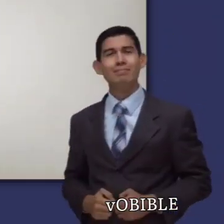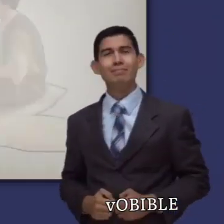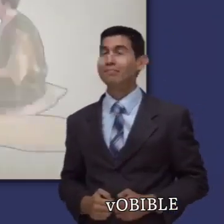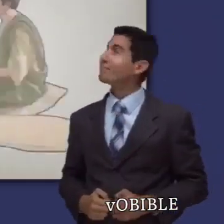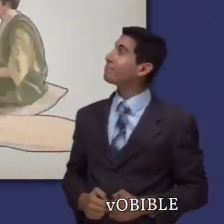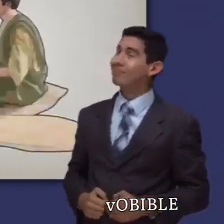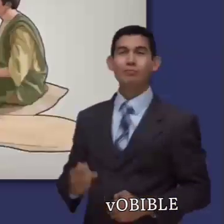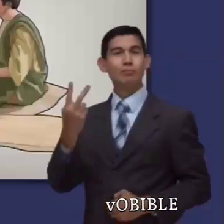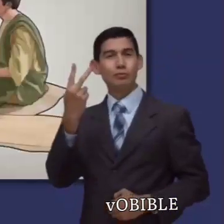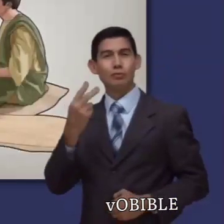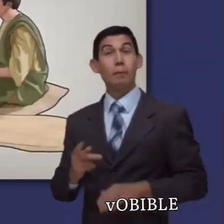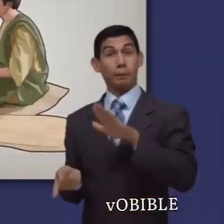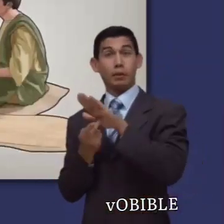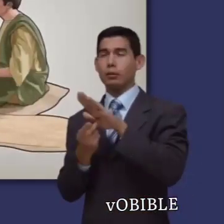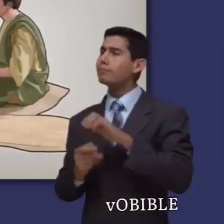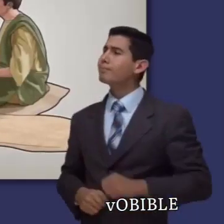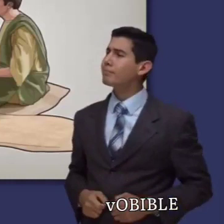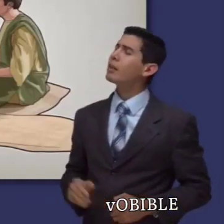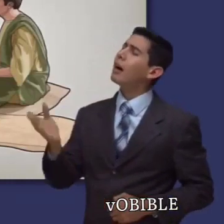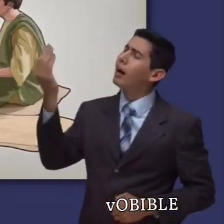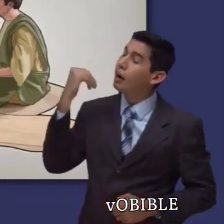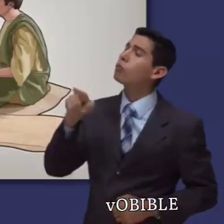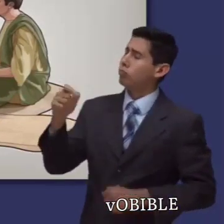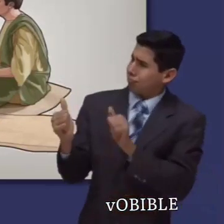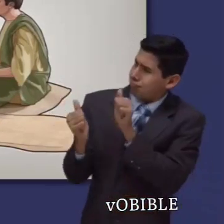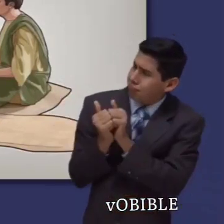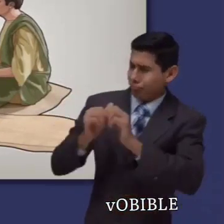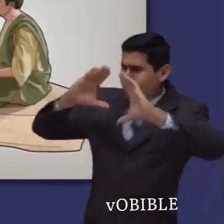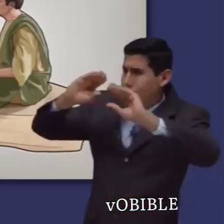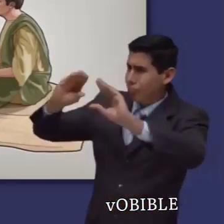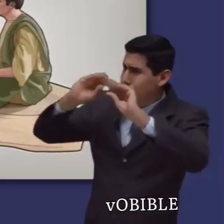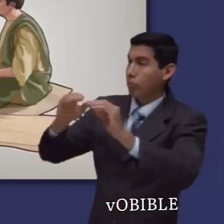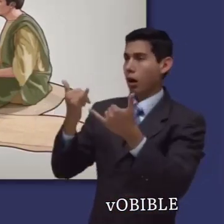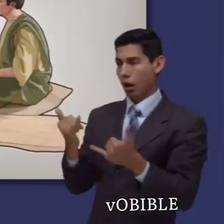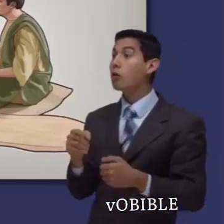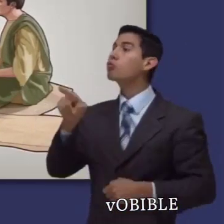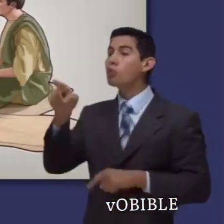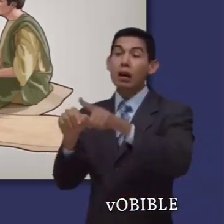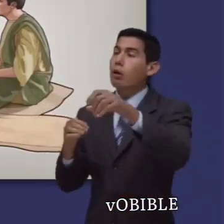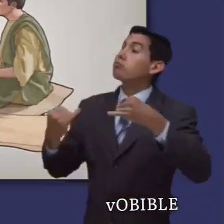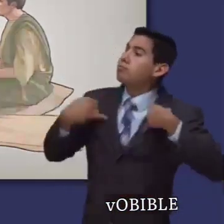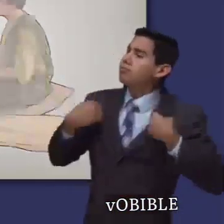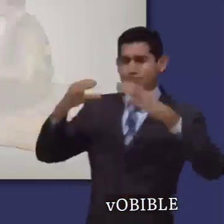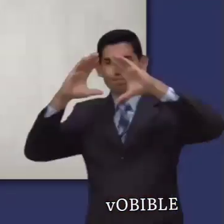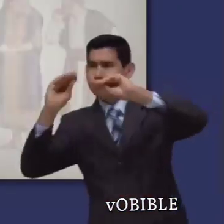En el capítulo 2, Pablo le pide a Timoteo que transmita lo que aprendió de él a otros hombres fieles.